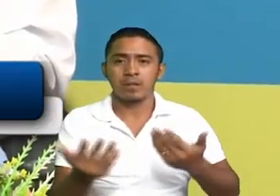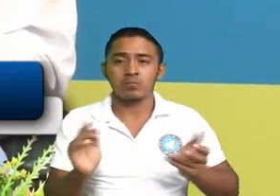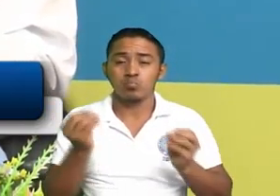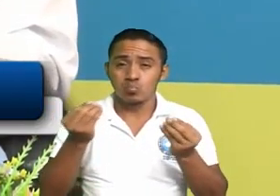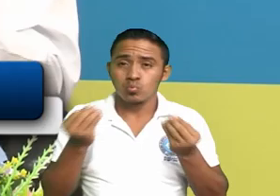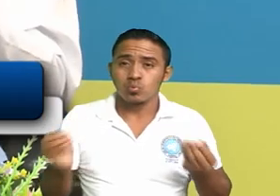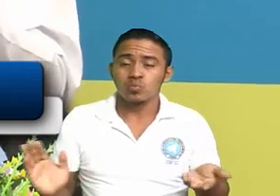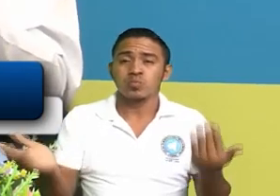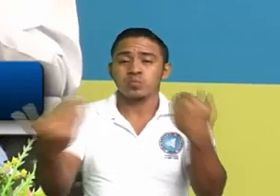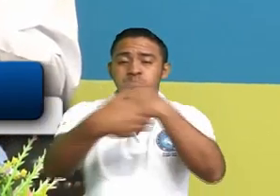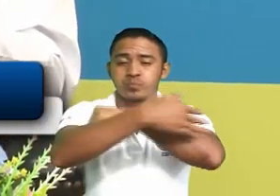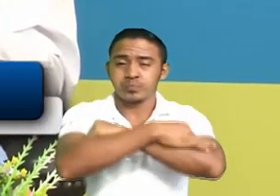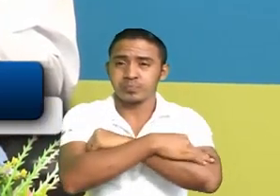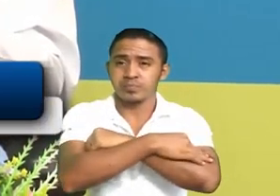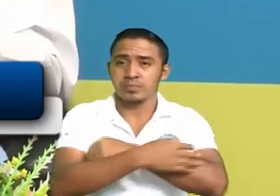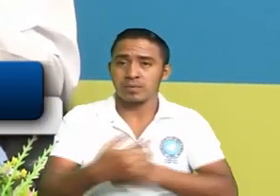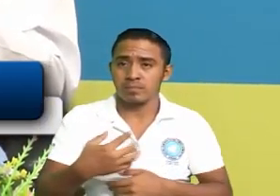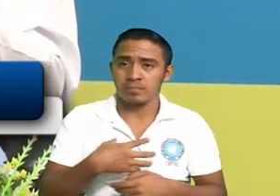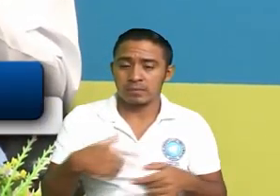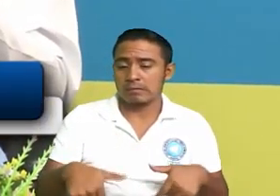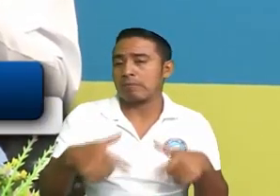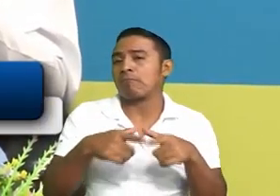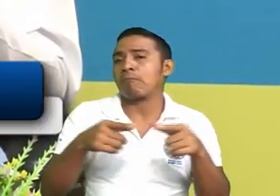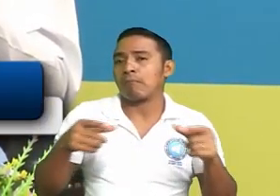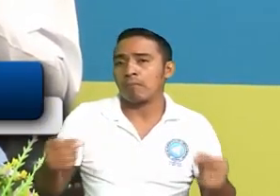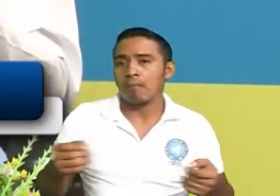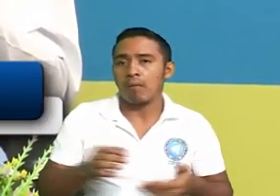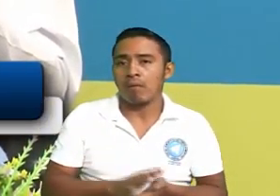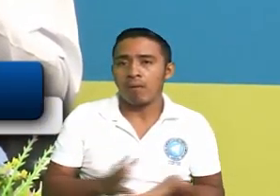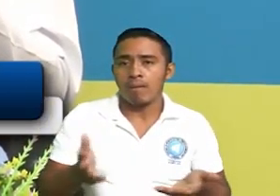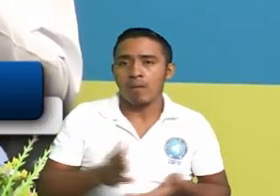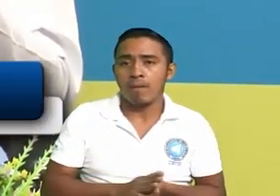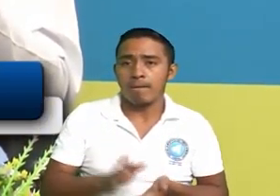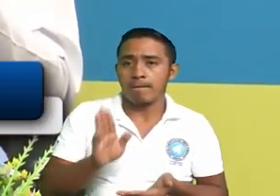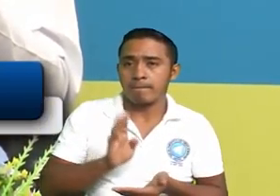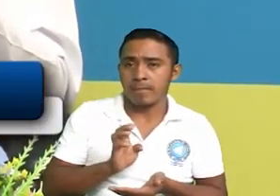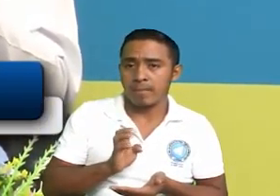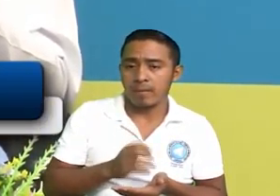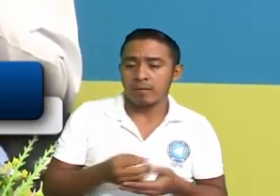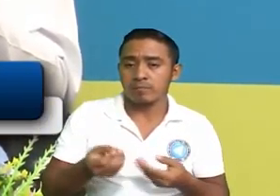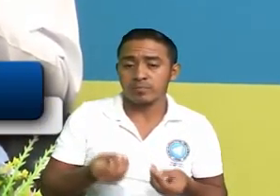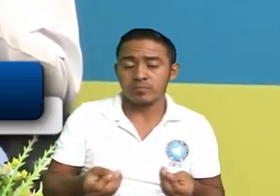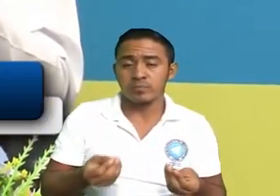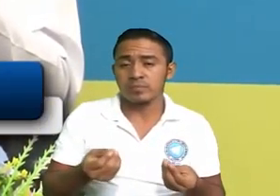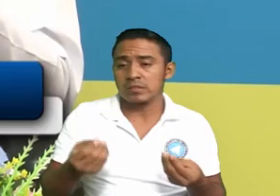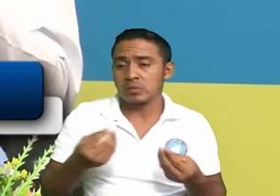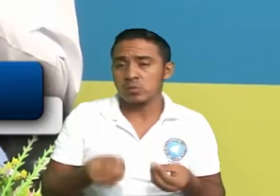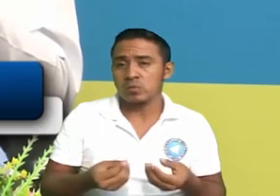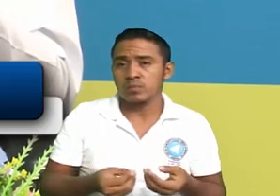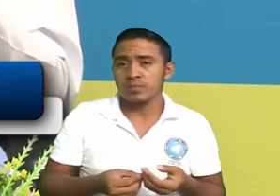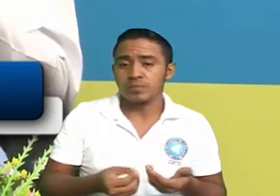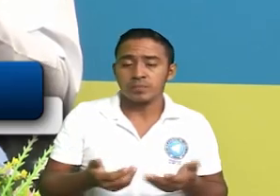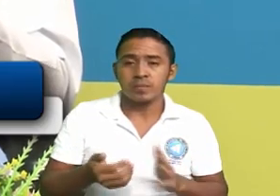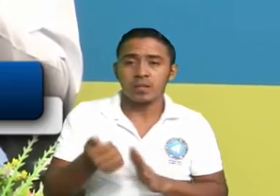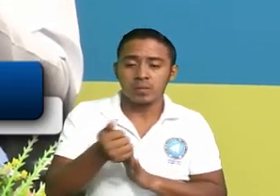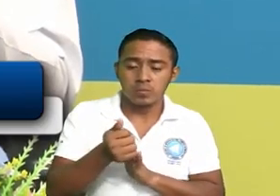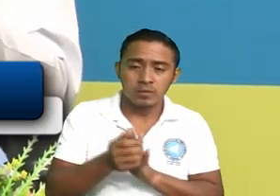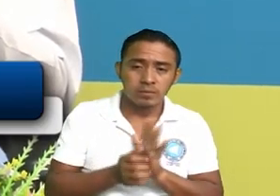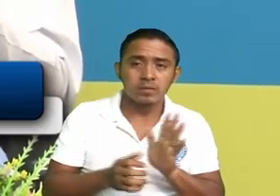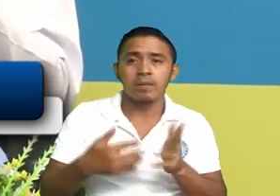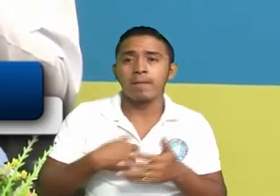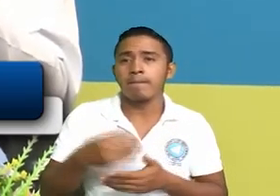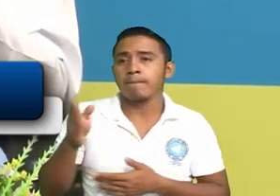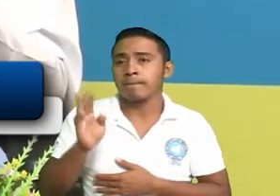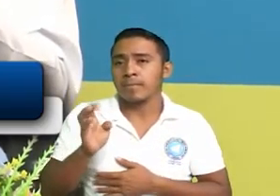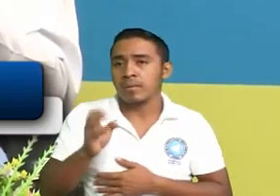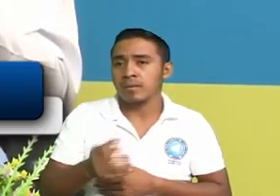nosotros exponemos a un bebé a altas temperaturas, es decir, queremos ir al mercado, queremos salir a la casa de nuestras tías, nuestros